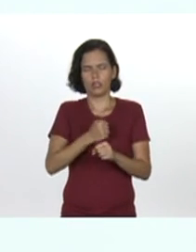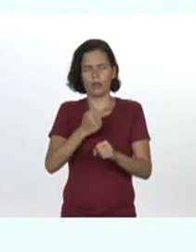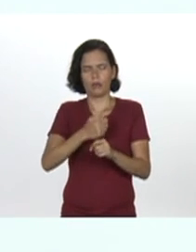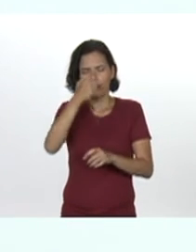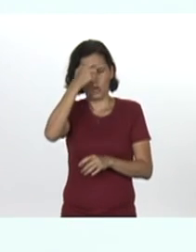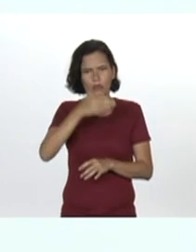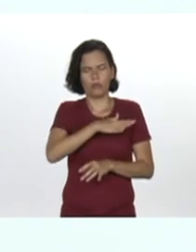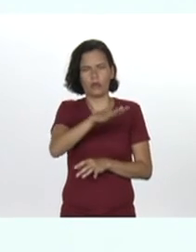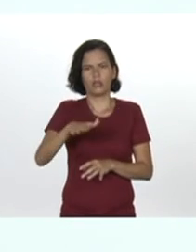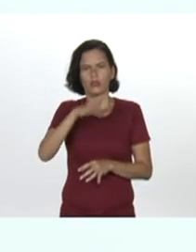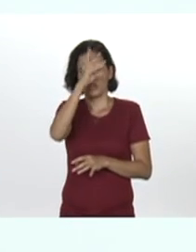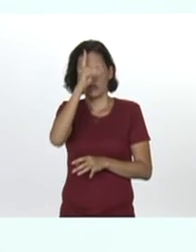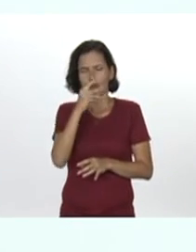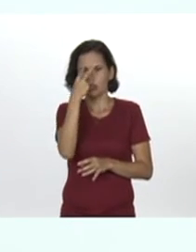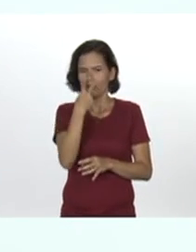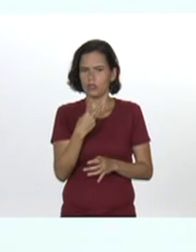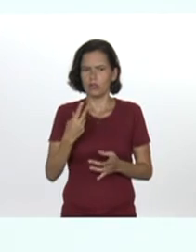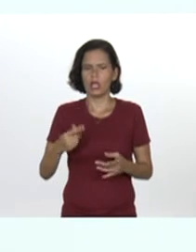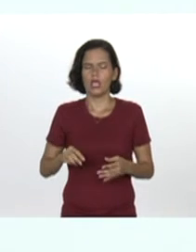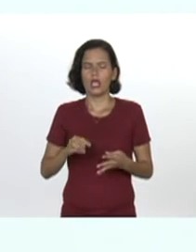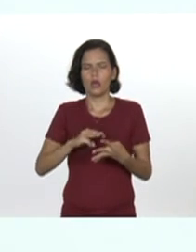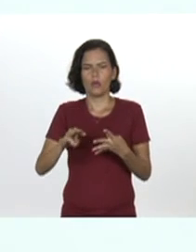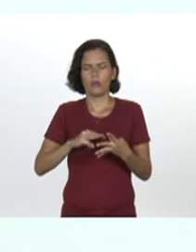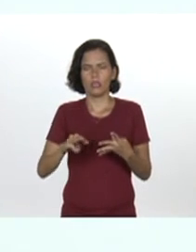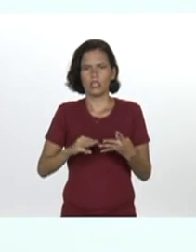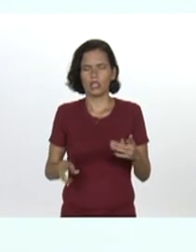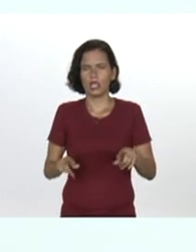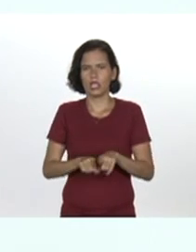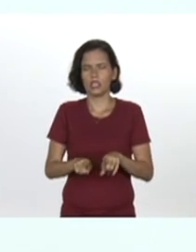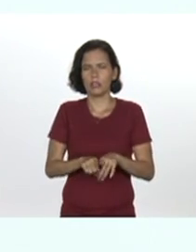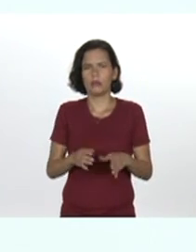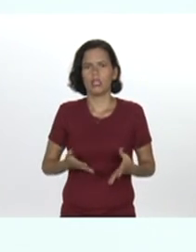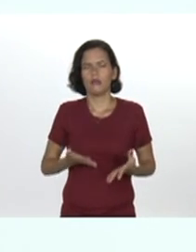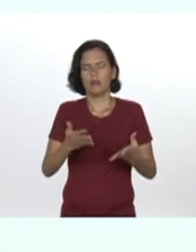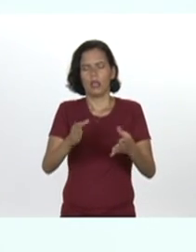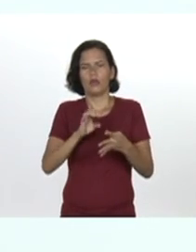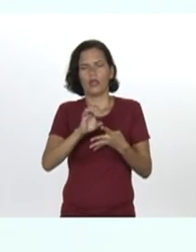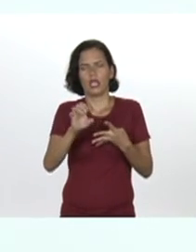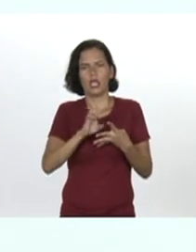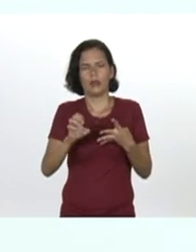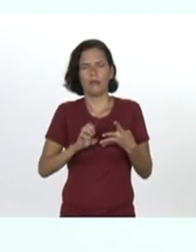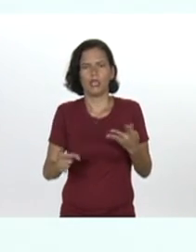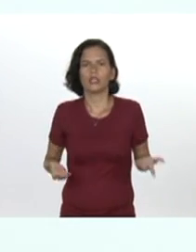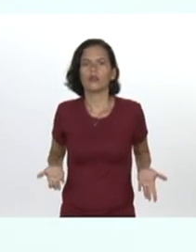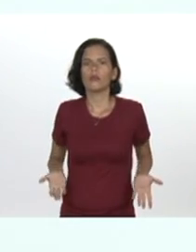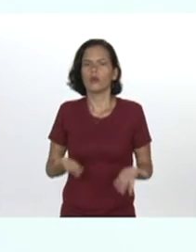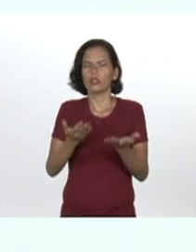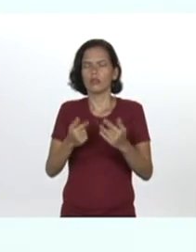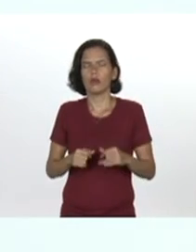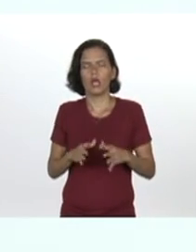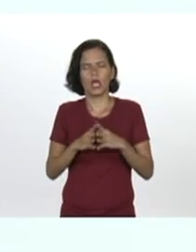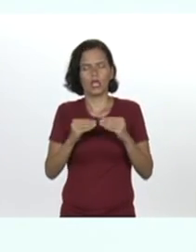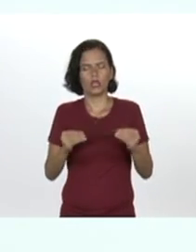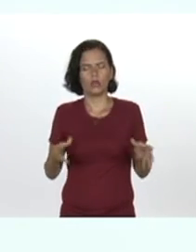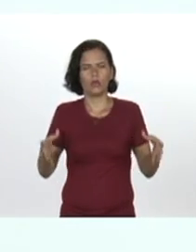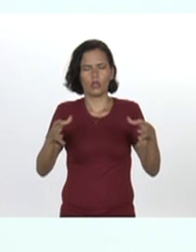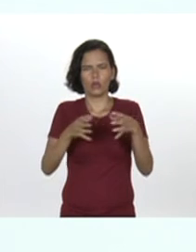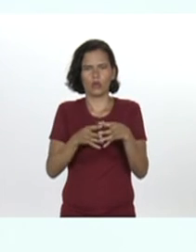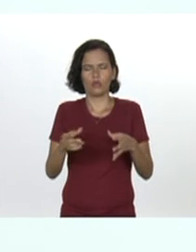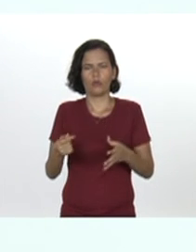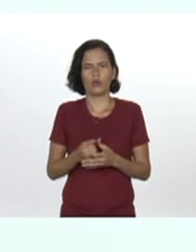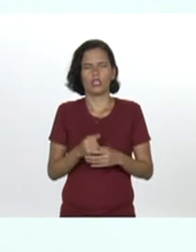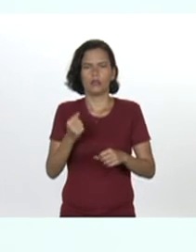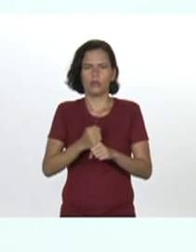con deficiencias visuales, es un material que le va a aportar un elemento motivador incluso para el resto del grupo